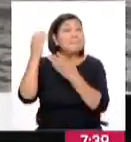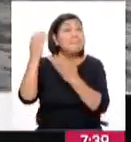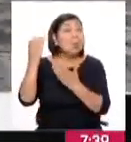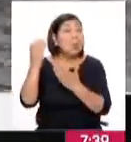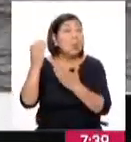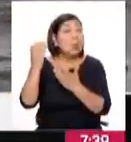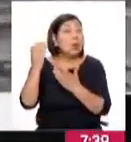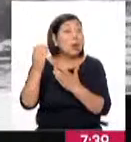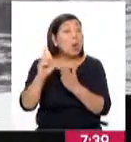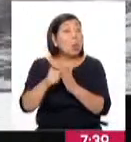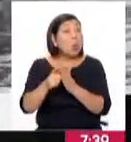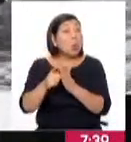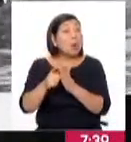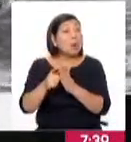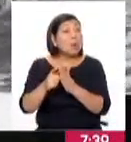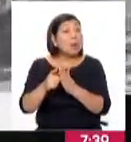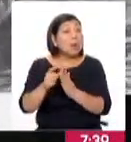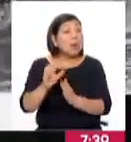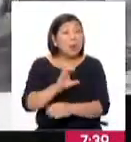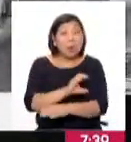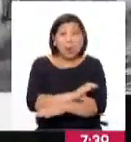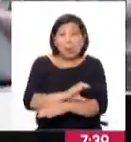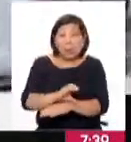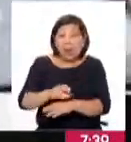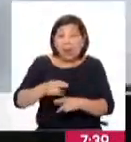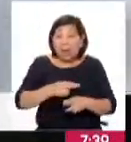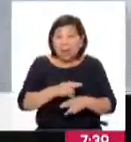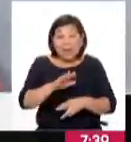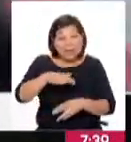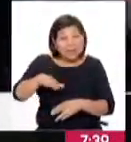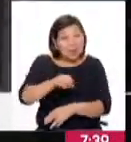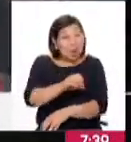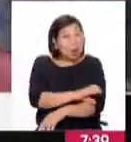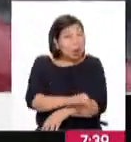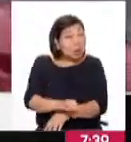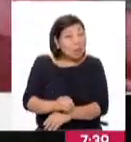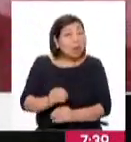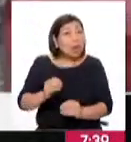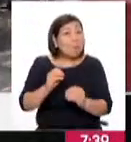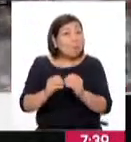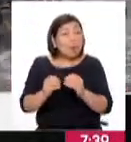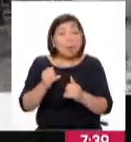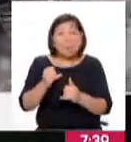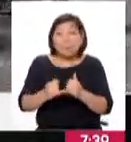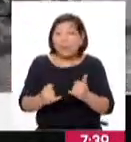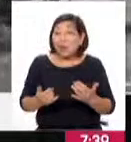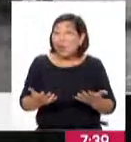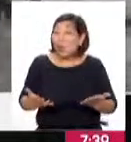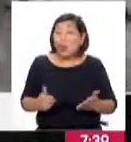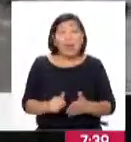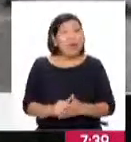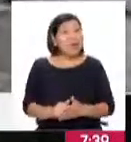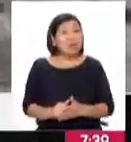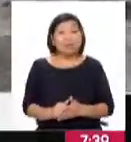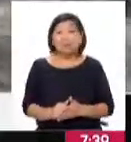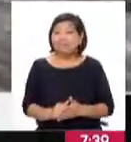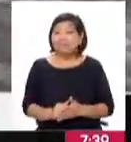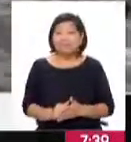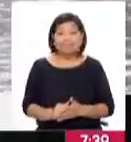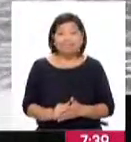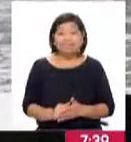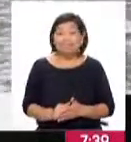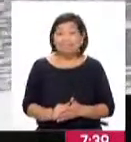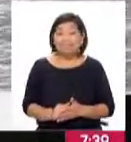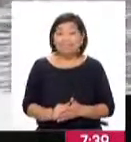luego el niño costero se hubo un compromiso y hubo incluso obras Pero al final no esas obras no